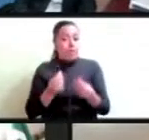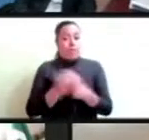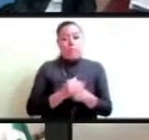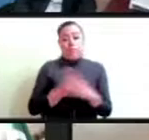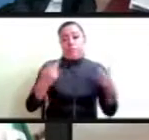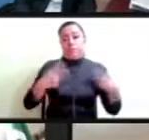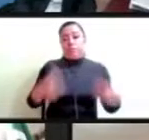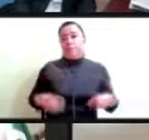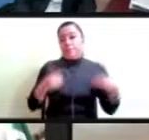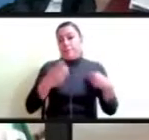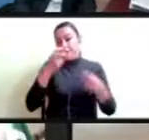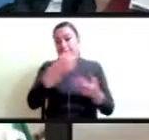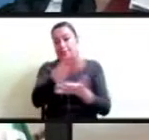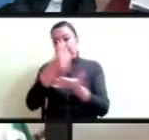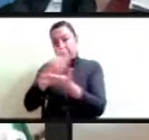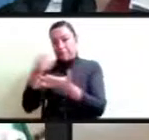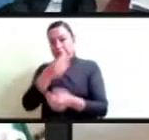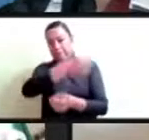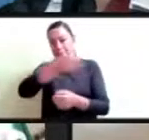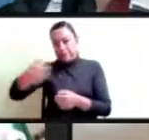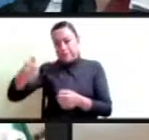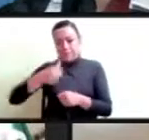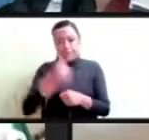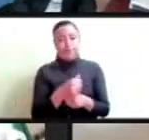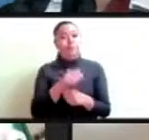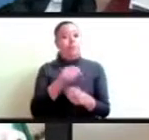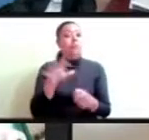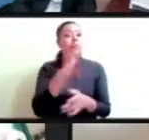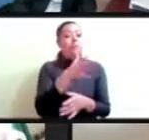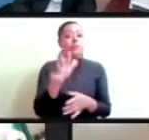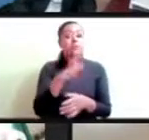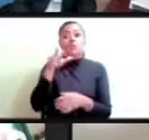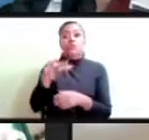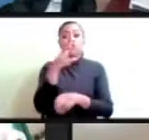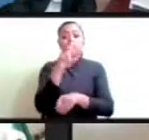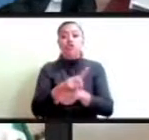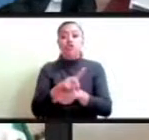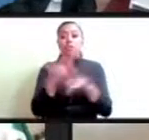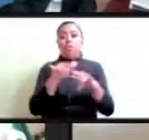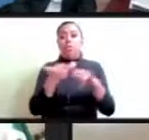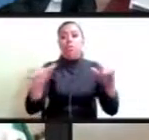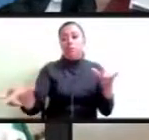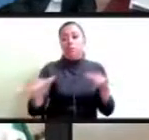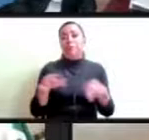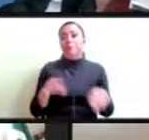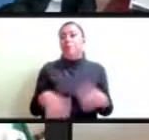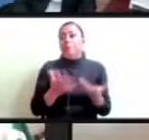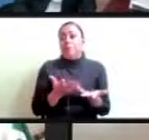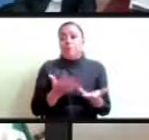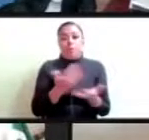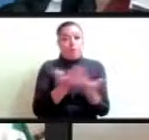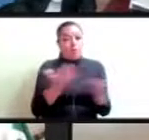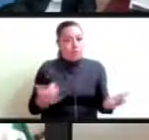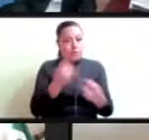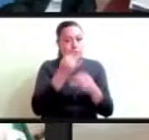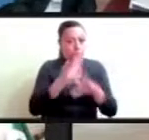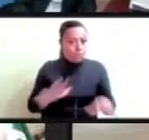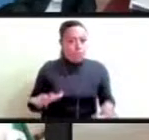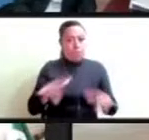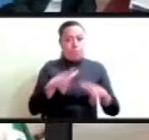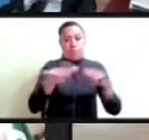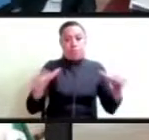pasan hasta 18 días en el tráfico. El informe, el costo de la congestión, vida y recursos